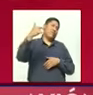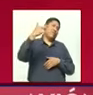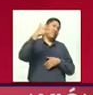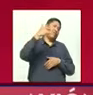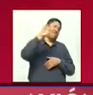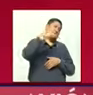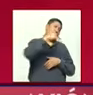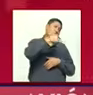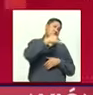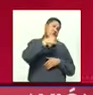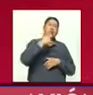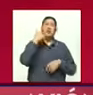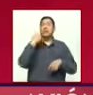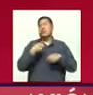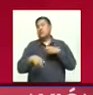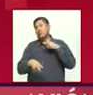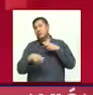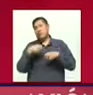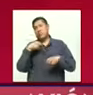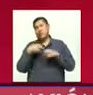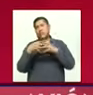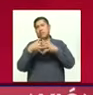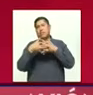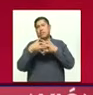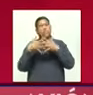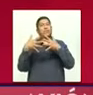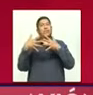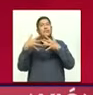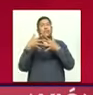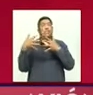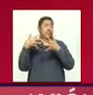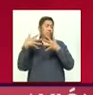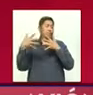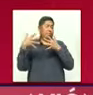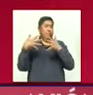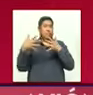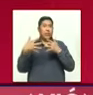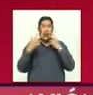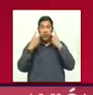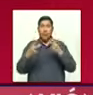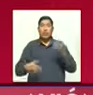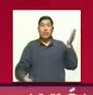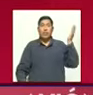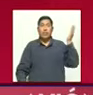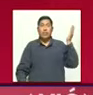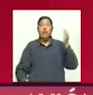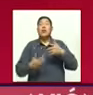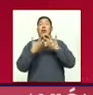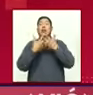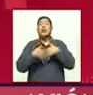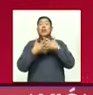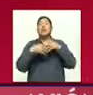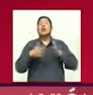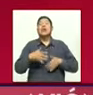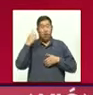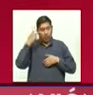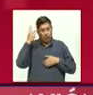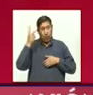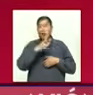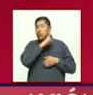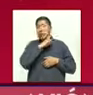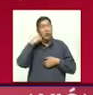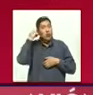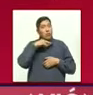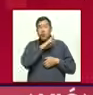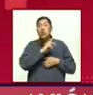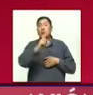haber despegado por un problema de despresurización de la cabina. Ustedes están viendo en las imágenes al empresario y político Samuel Doria Medina,